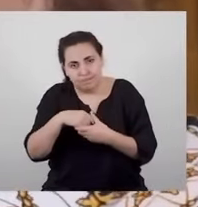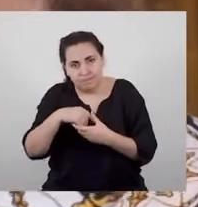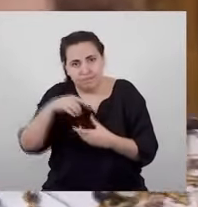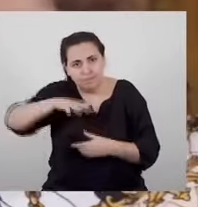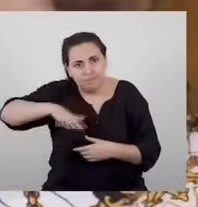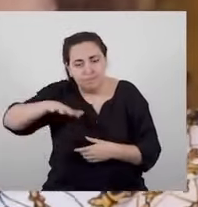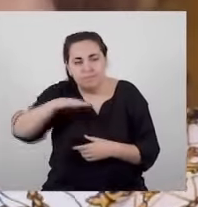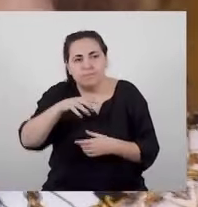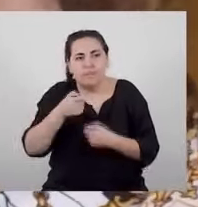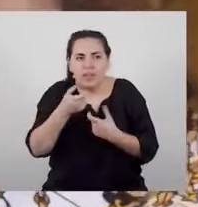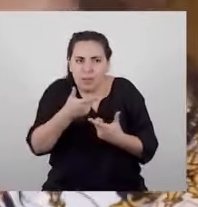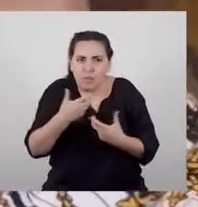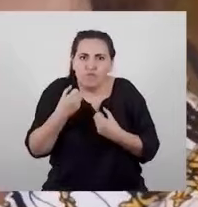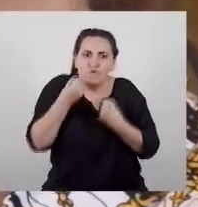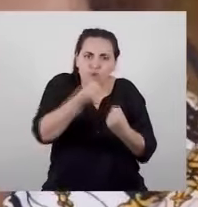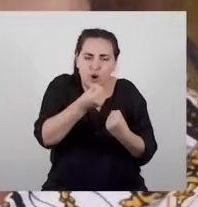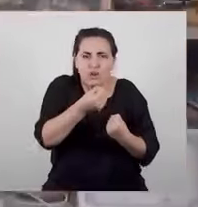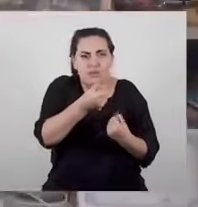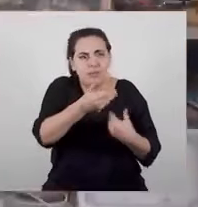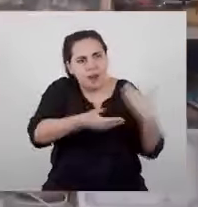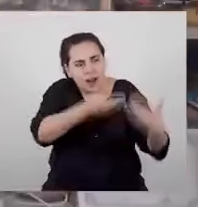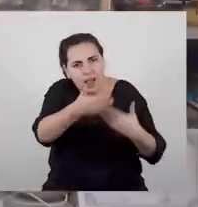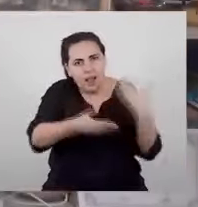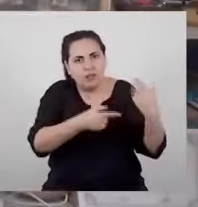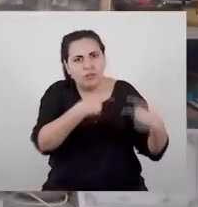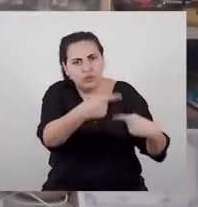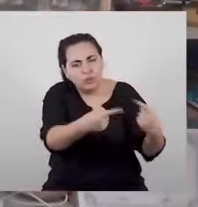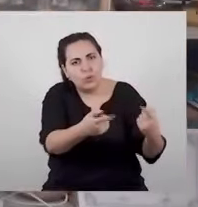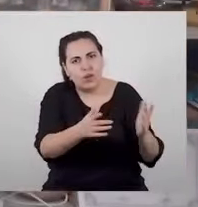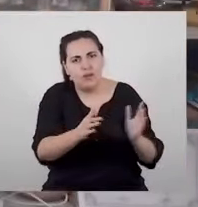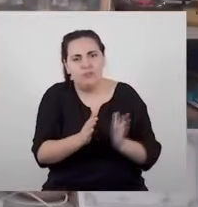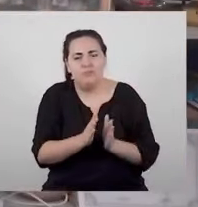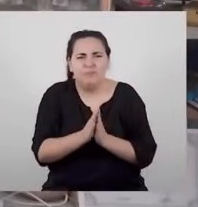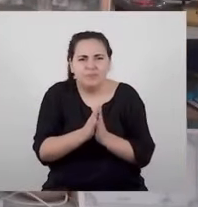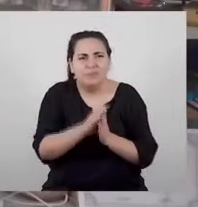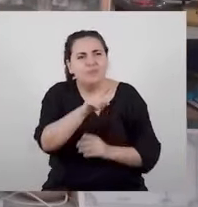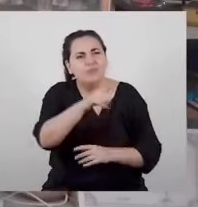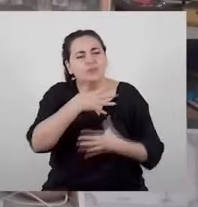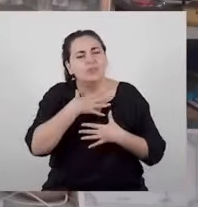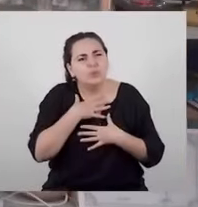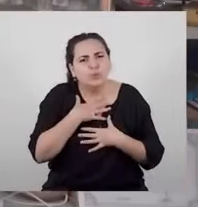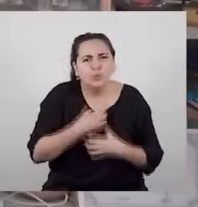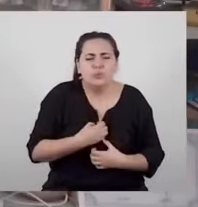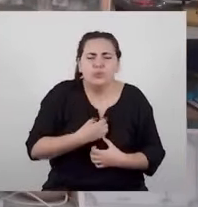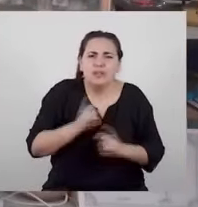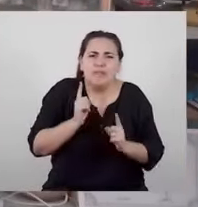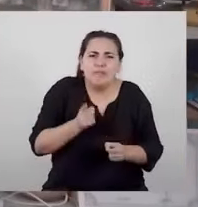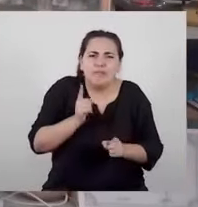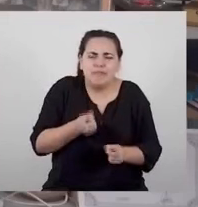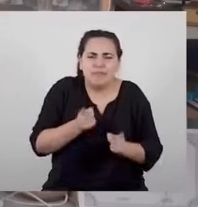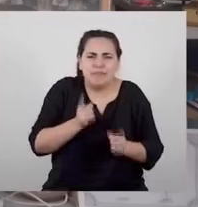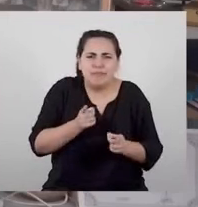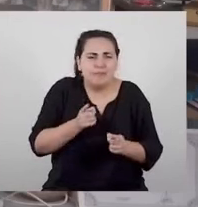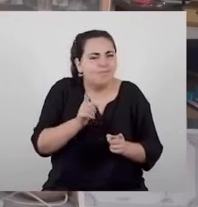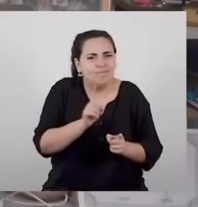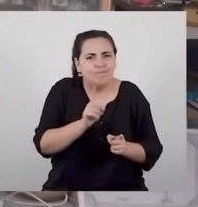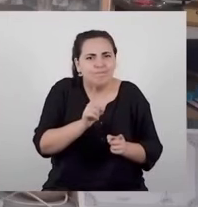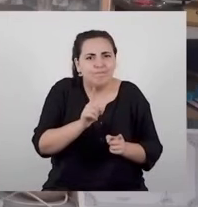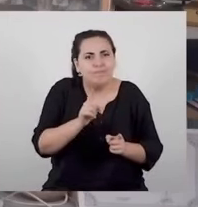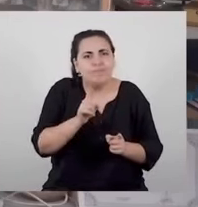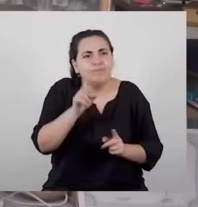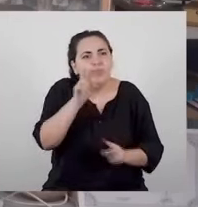la fortaleza para seguir adelante que no se queden con esa angustia que busquen ese apoyo porque